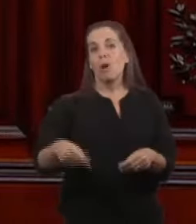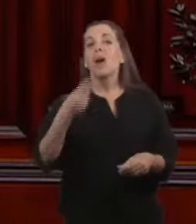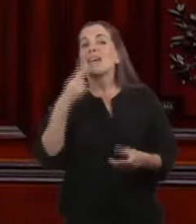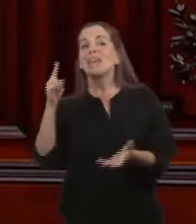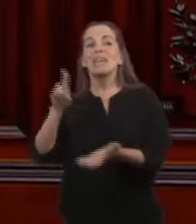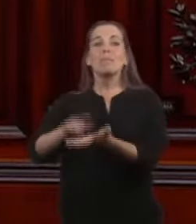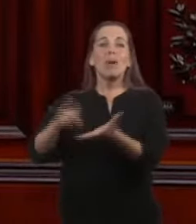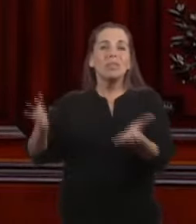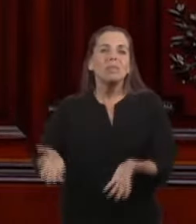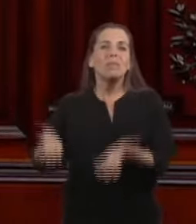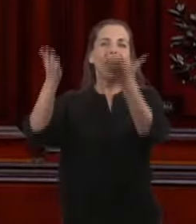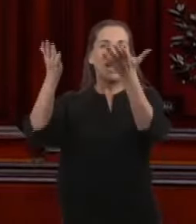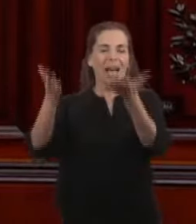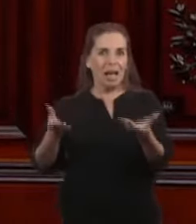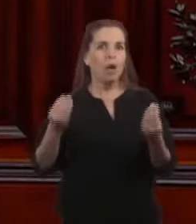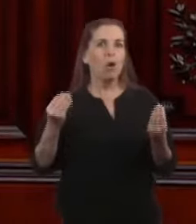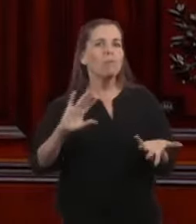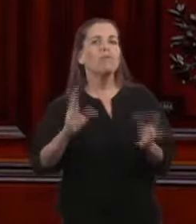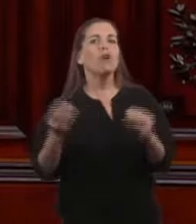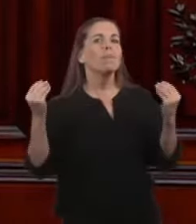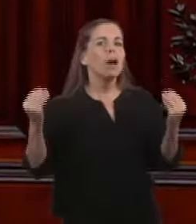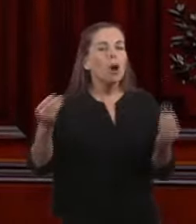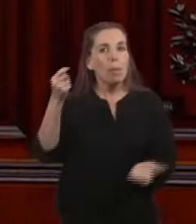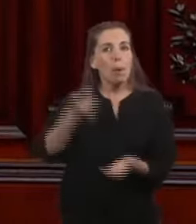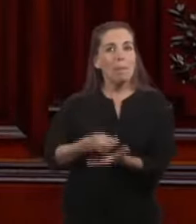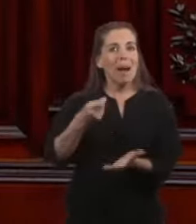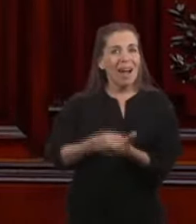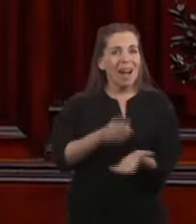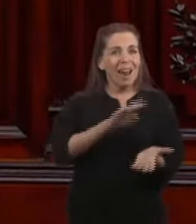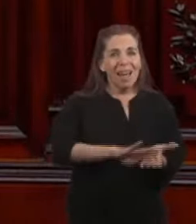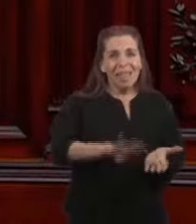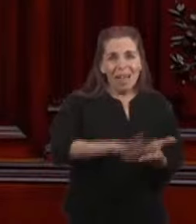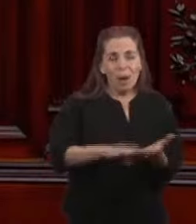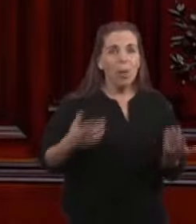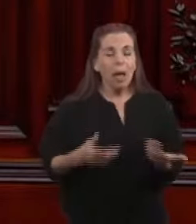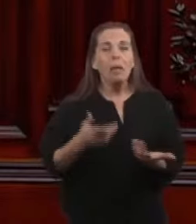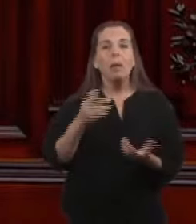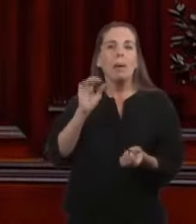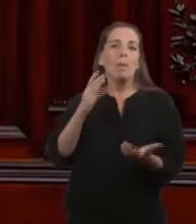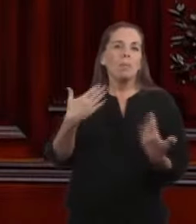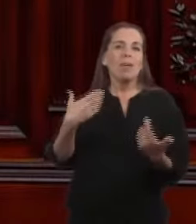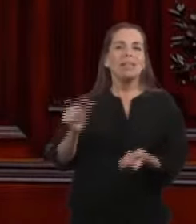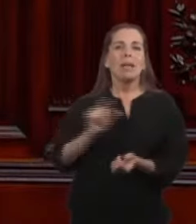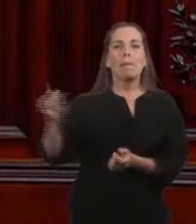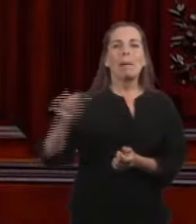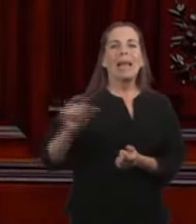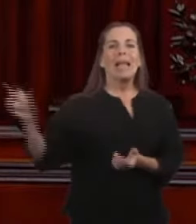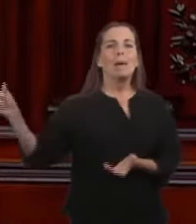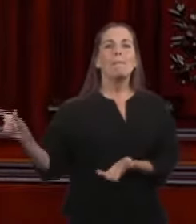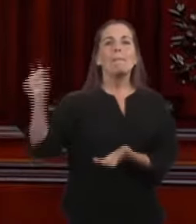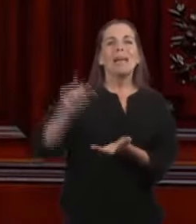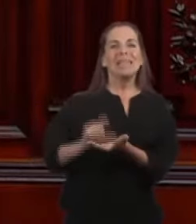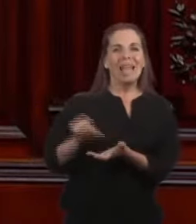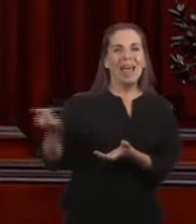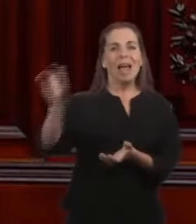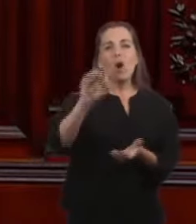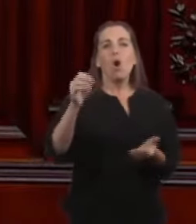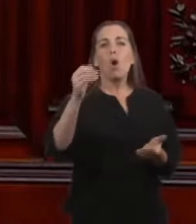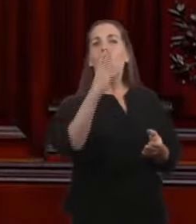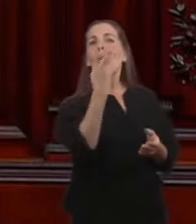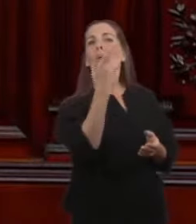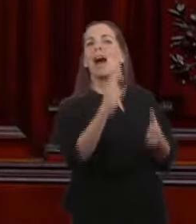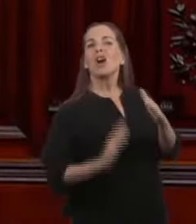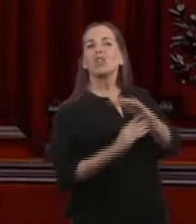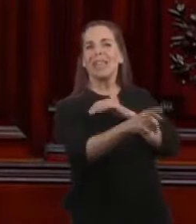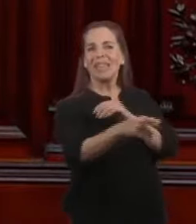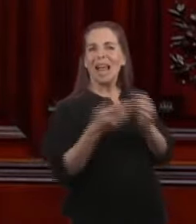La única forma de pagar la cuenta despidiendo plata prestada o imprimiendo en el Banco Central recordemos brevemente lo que